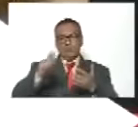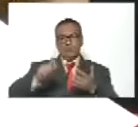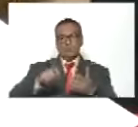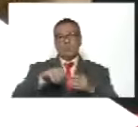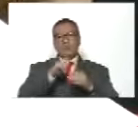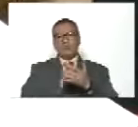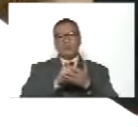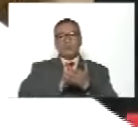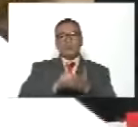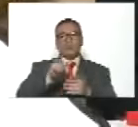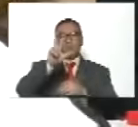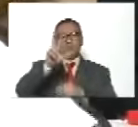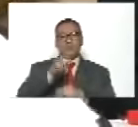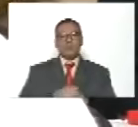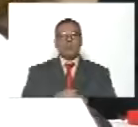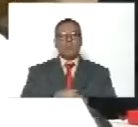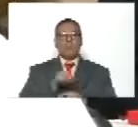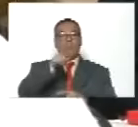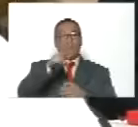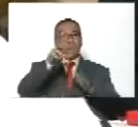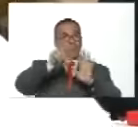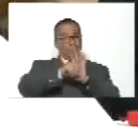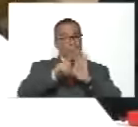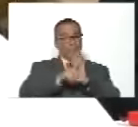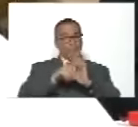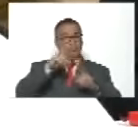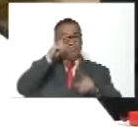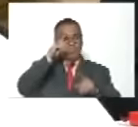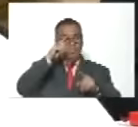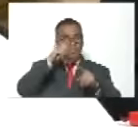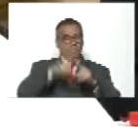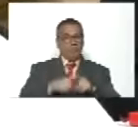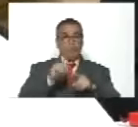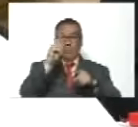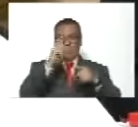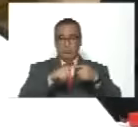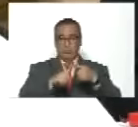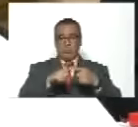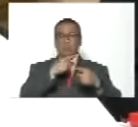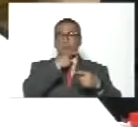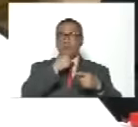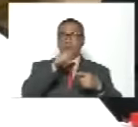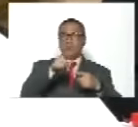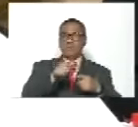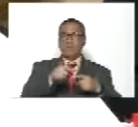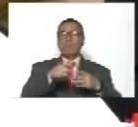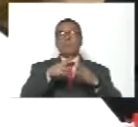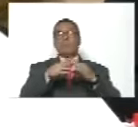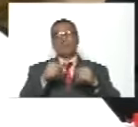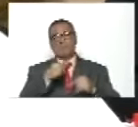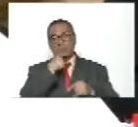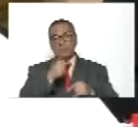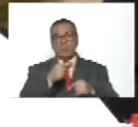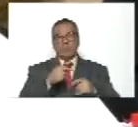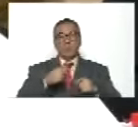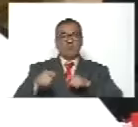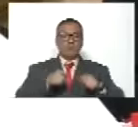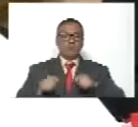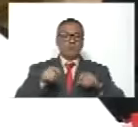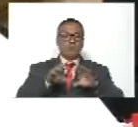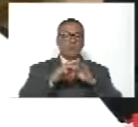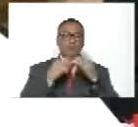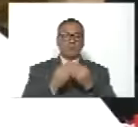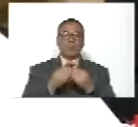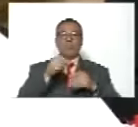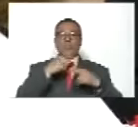términos. Artículo 3. Esta ley tiene por finalidad, 1. Facilitar el ejercicio del derecho a la asociación como